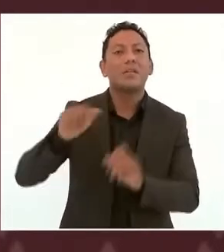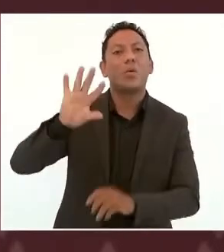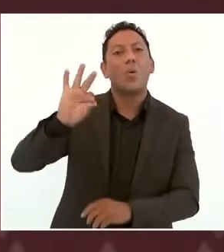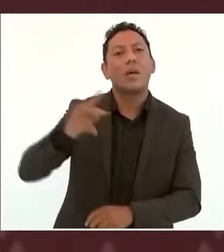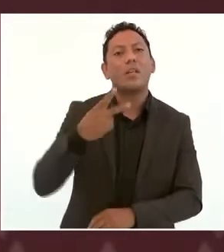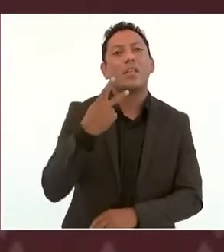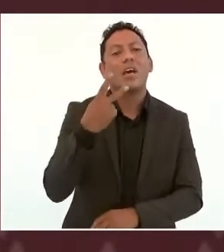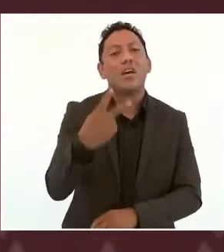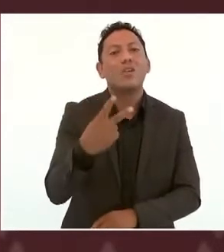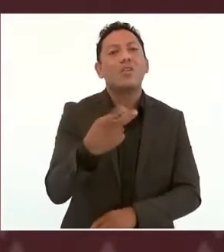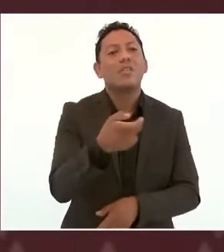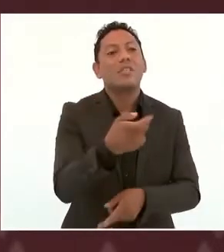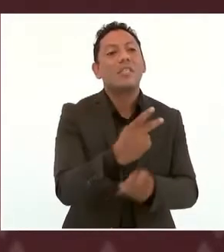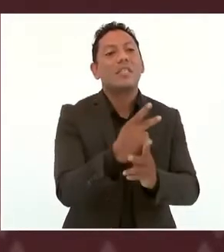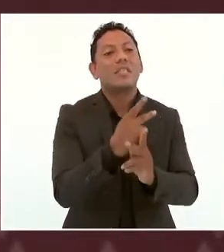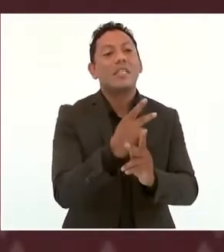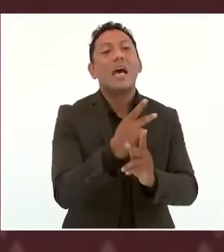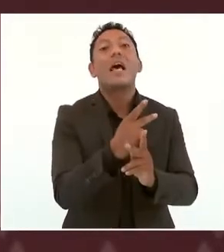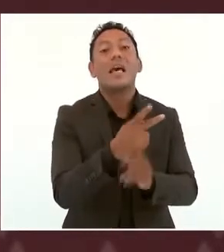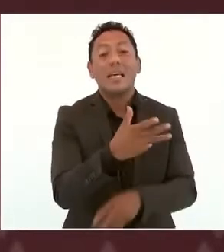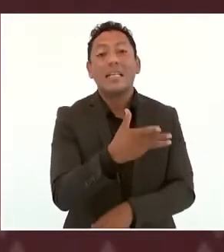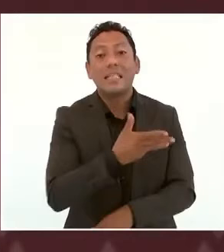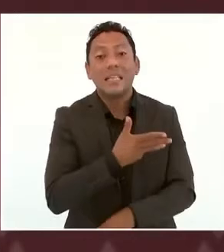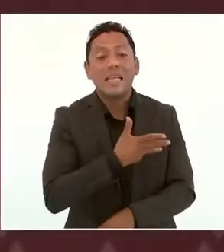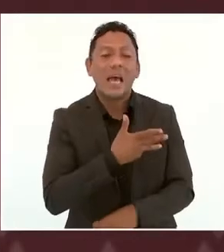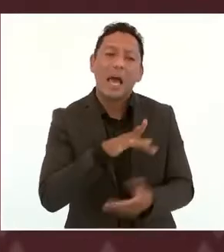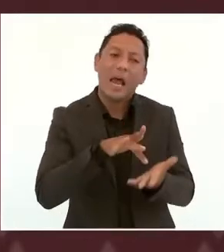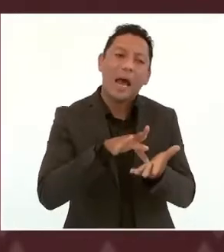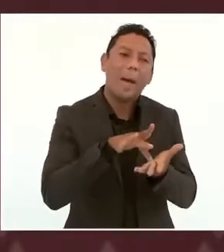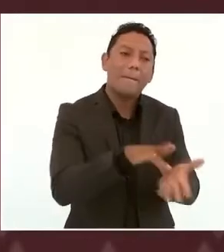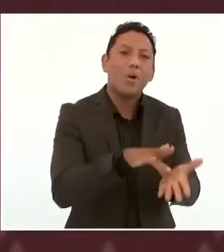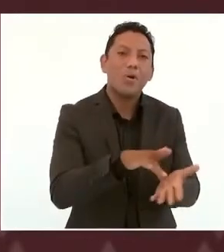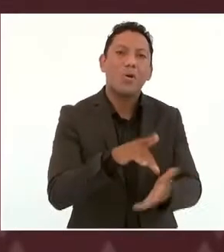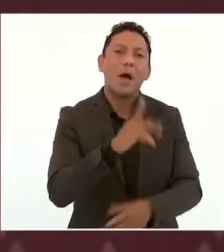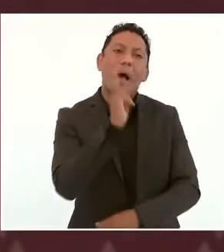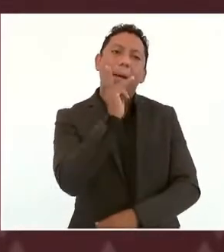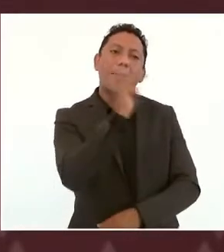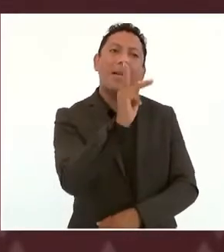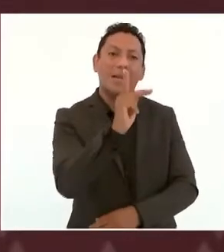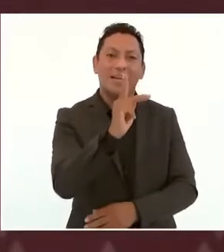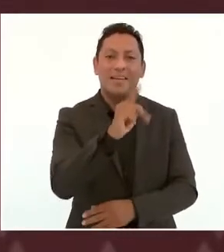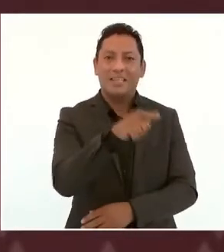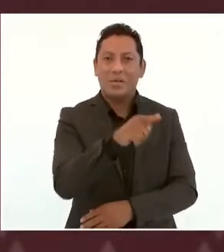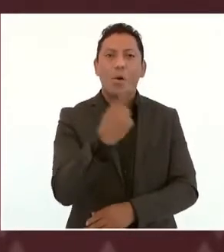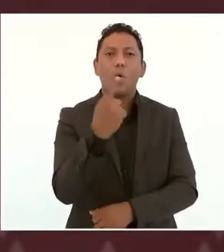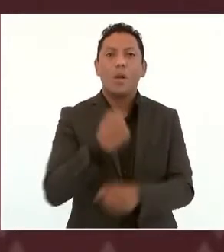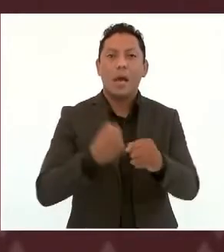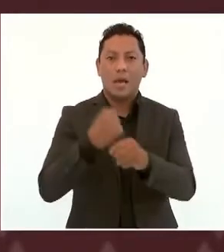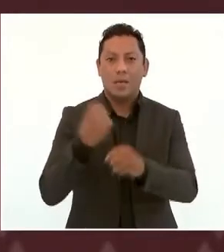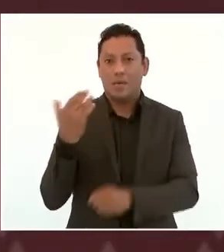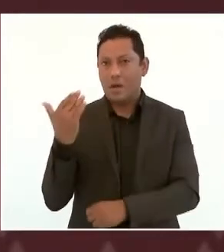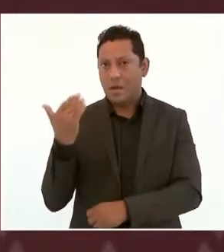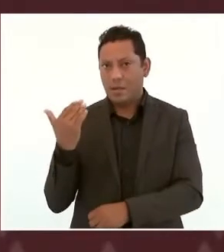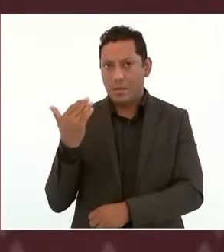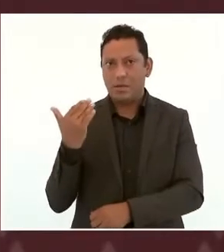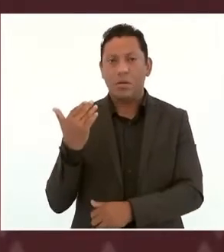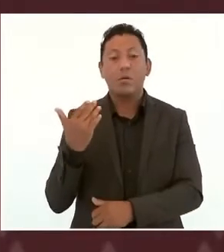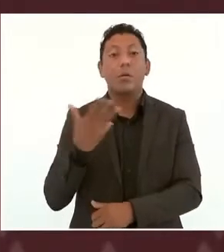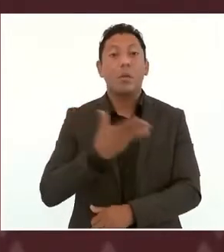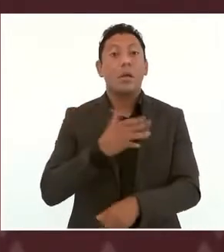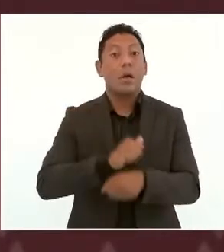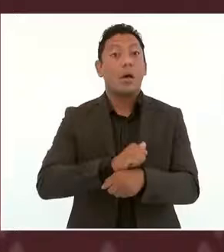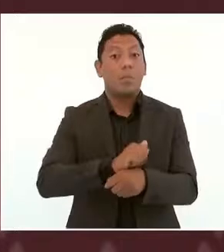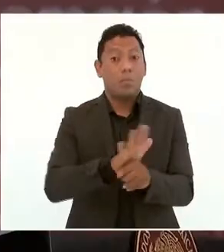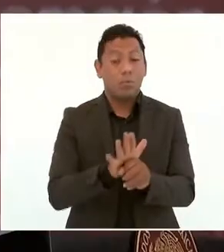20,642 créditos a la palabra, sobre todo el año pasado, con la